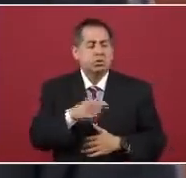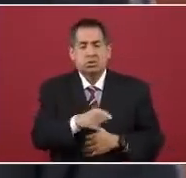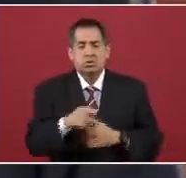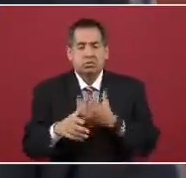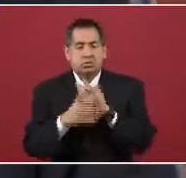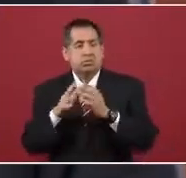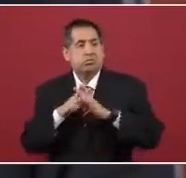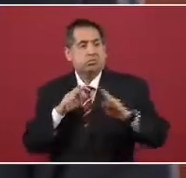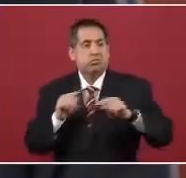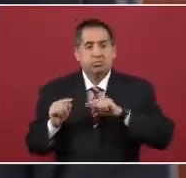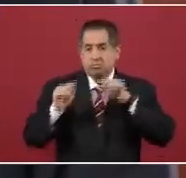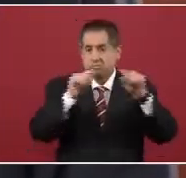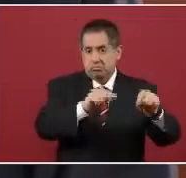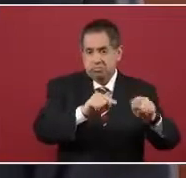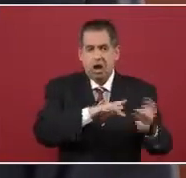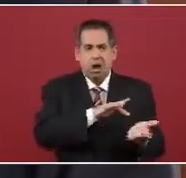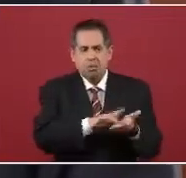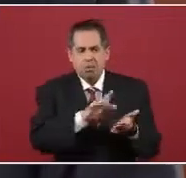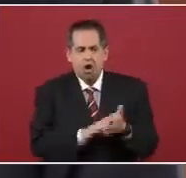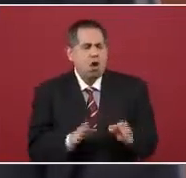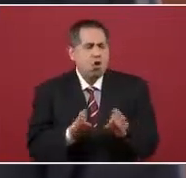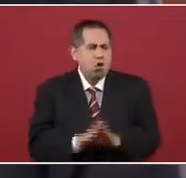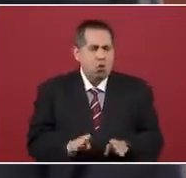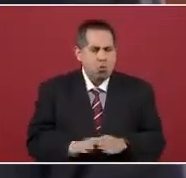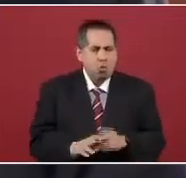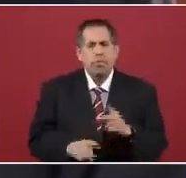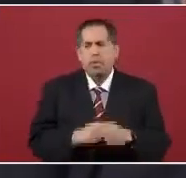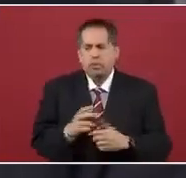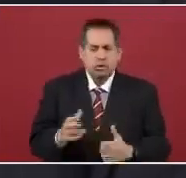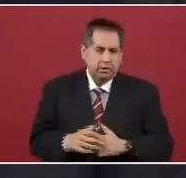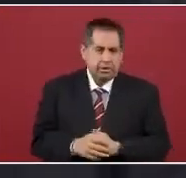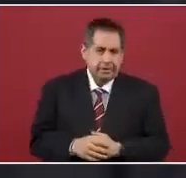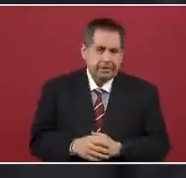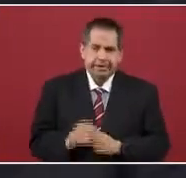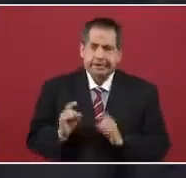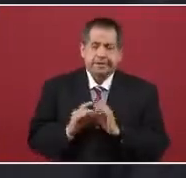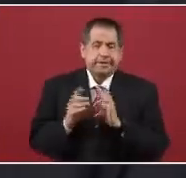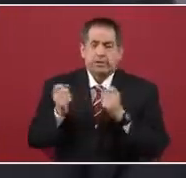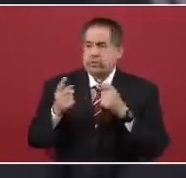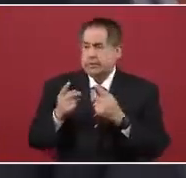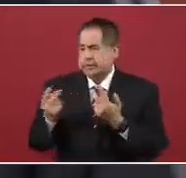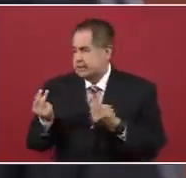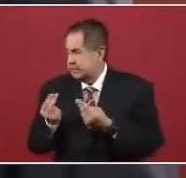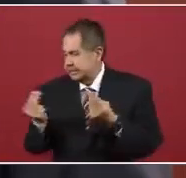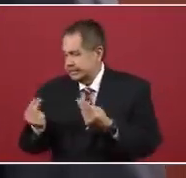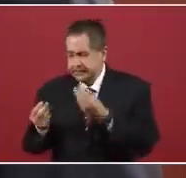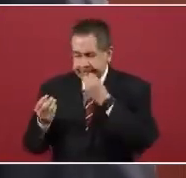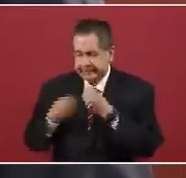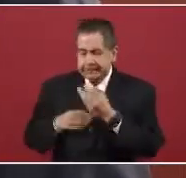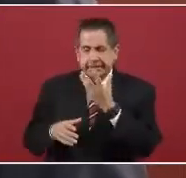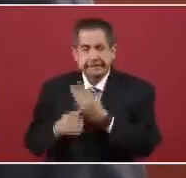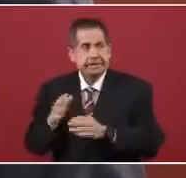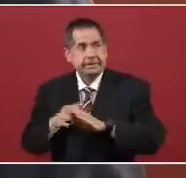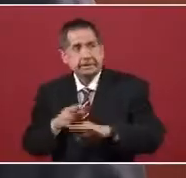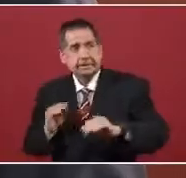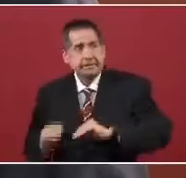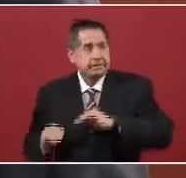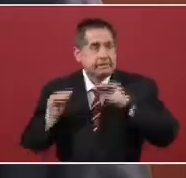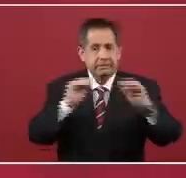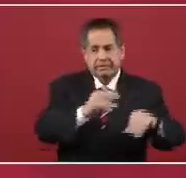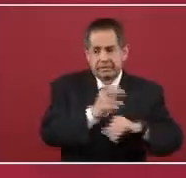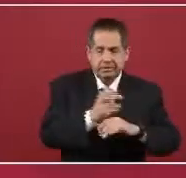paisanos, migrantes, los que por necesidad viven y trabajan en Estados